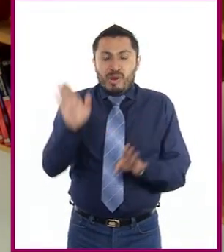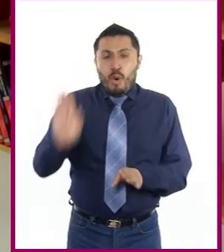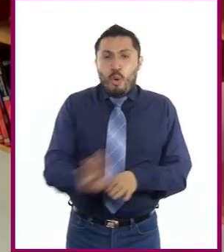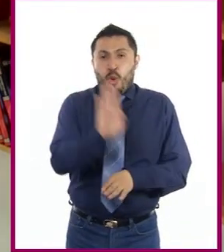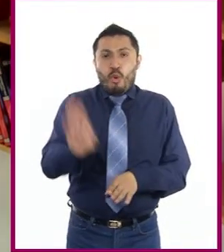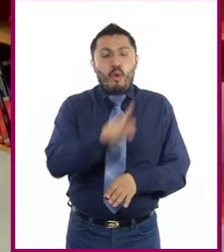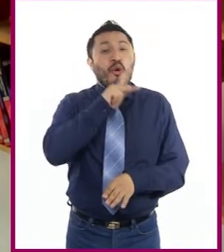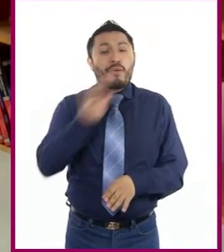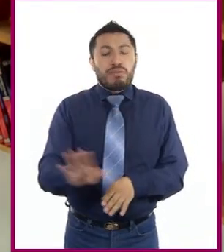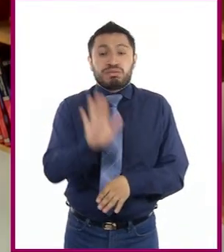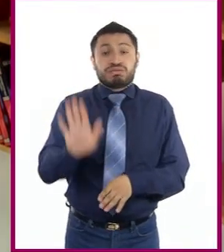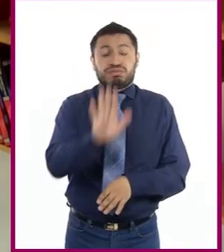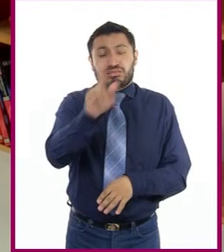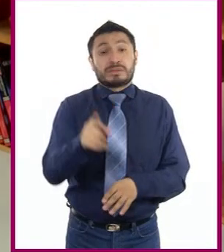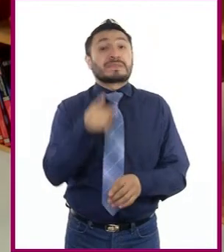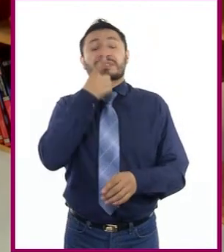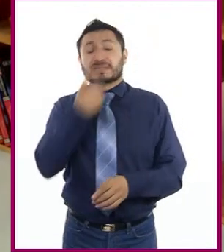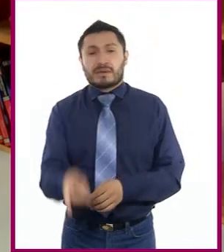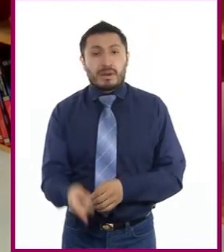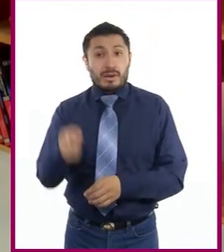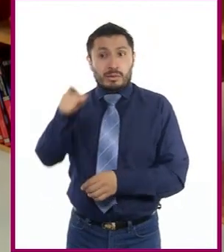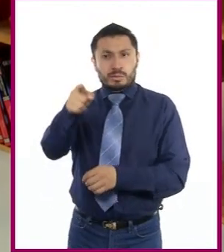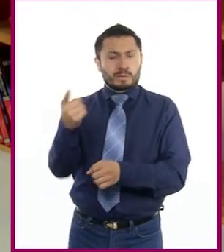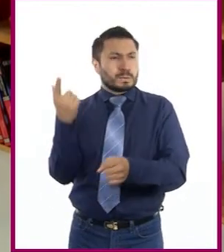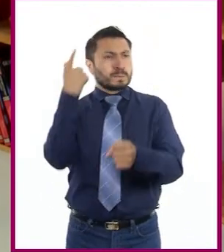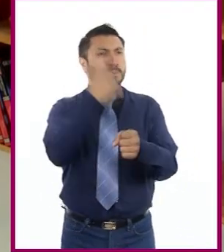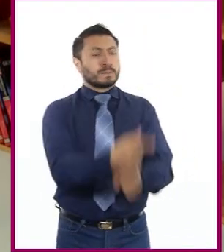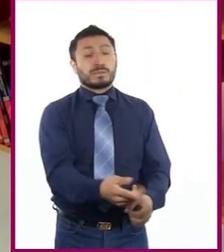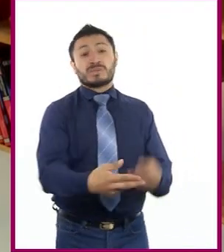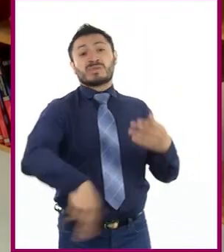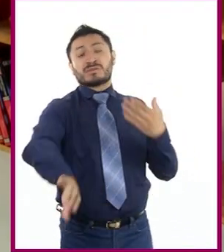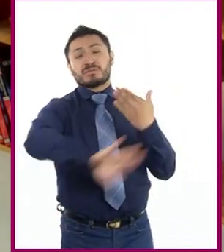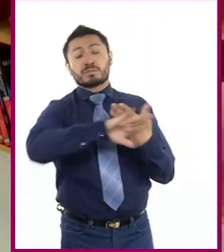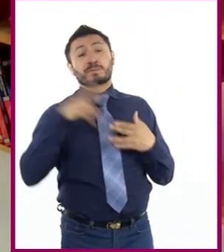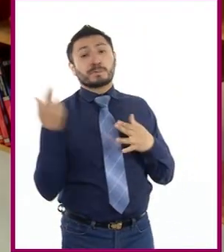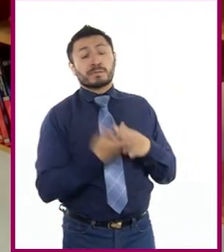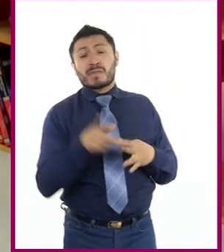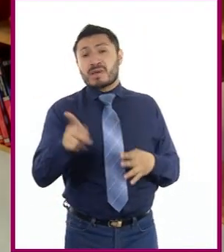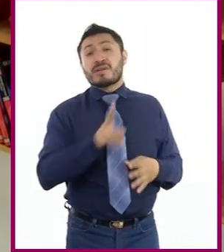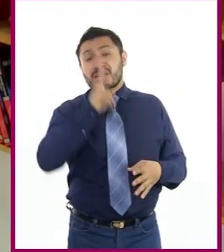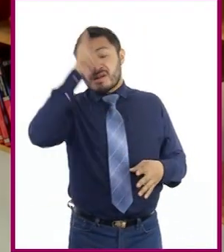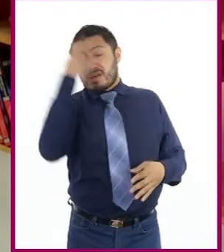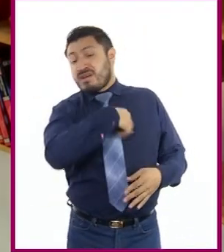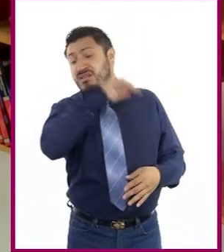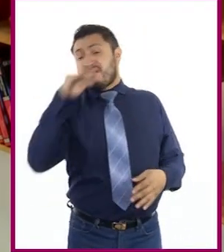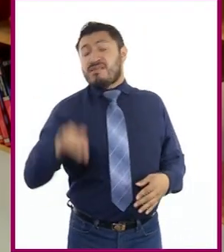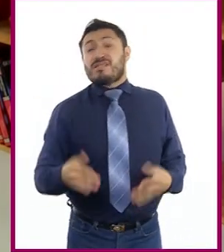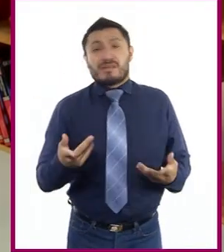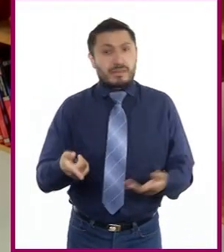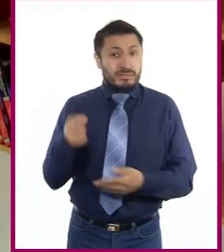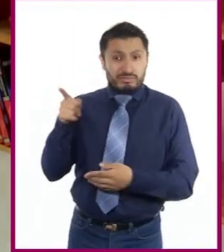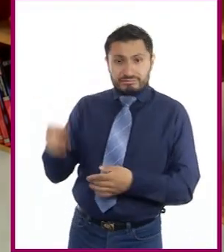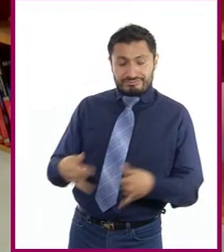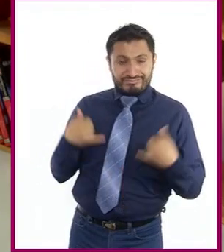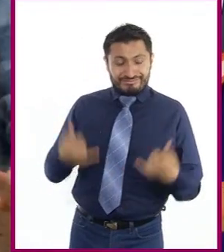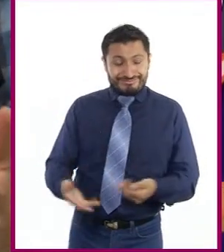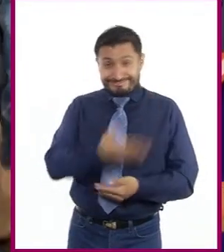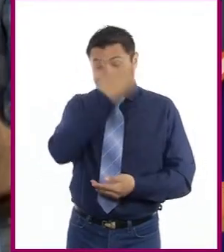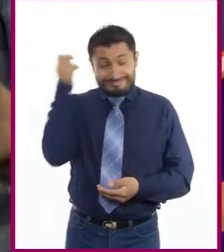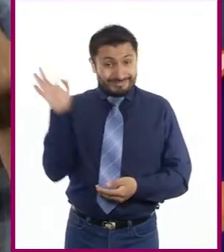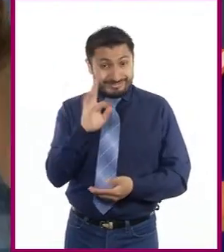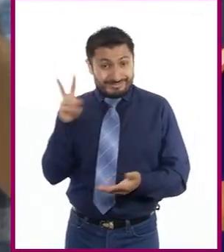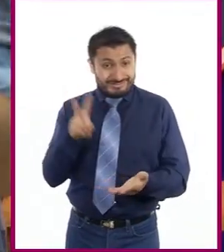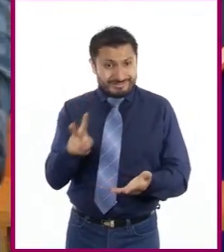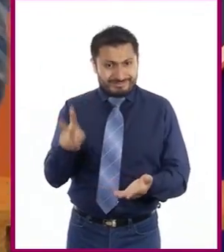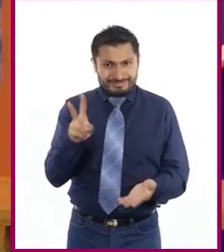dice, encuentra a mi asesino y venga mi muerte, Hamlet no sabe si él, tendrá el valor de